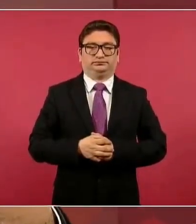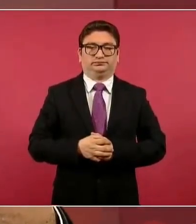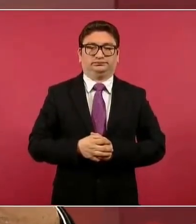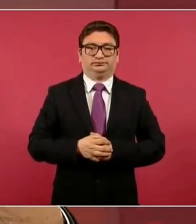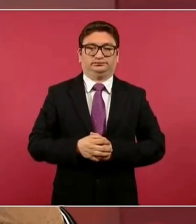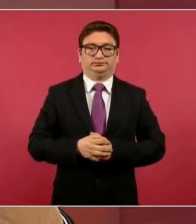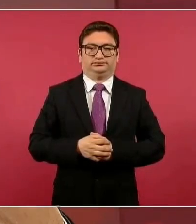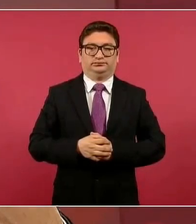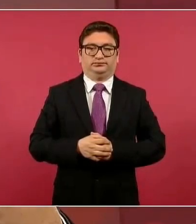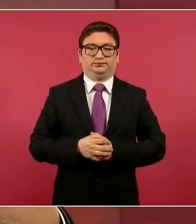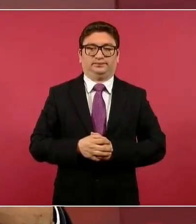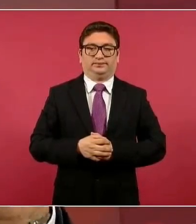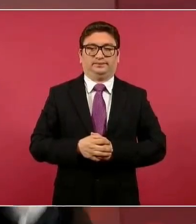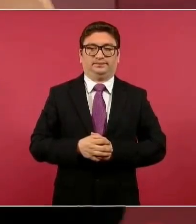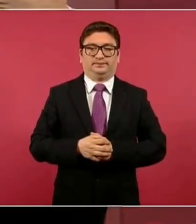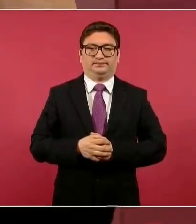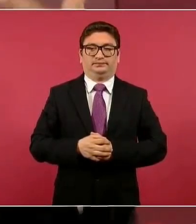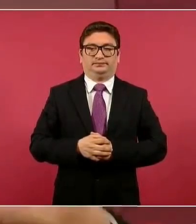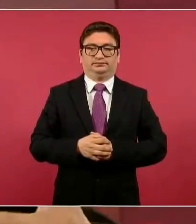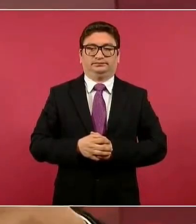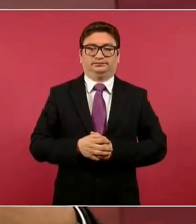porque